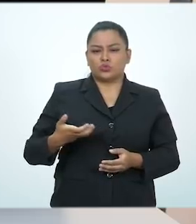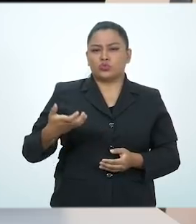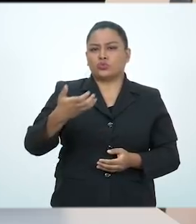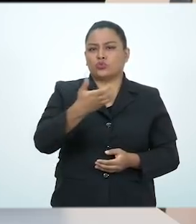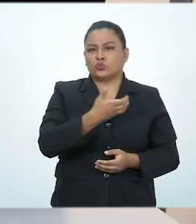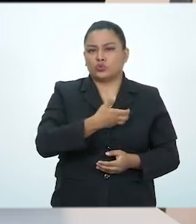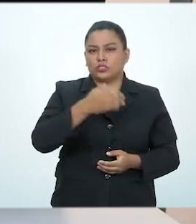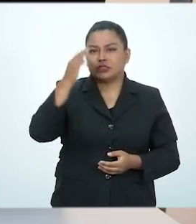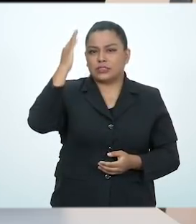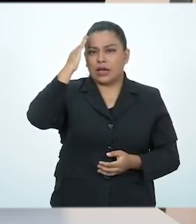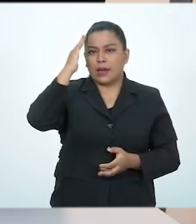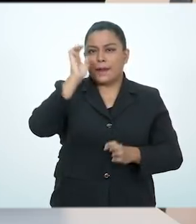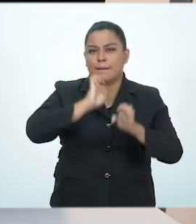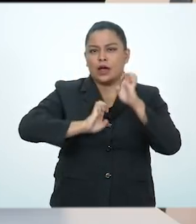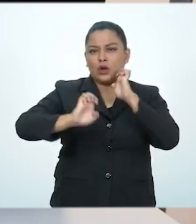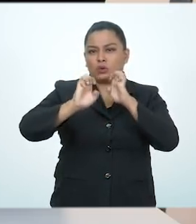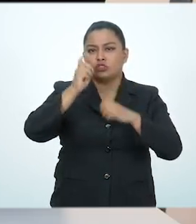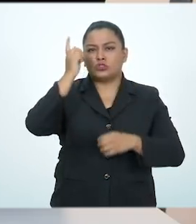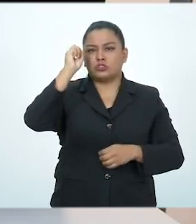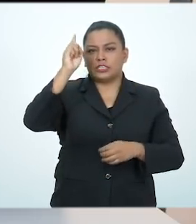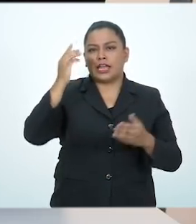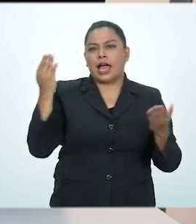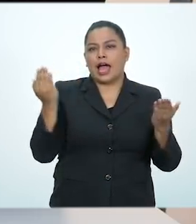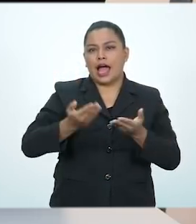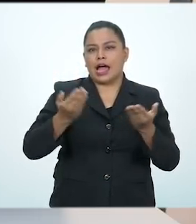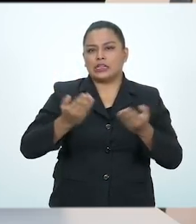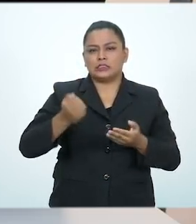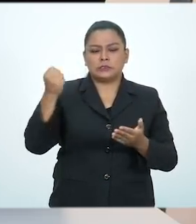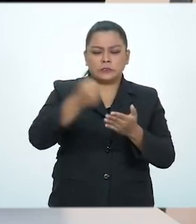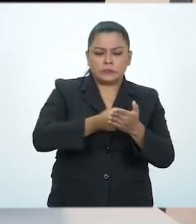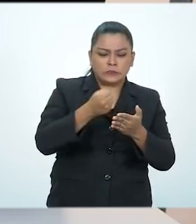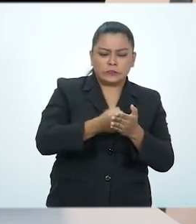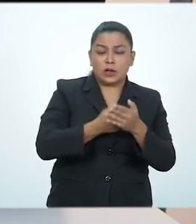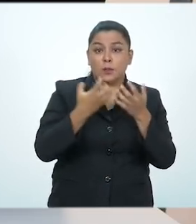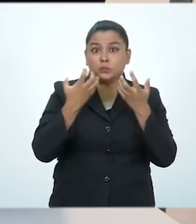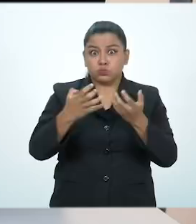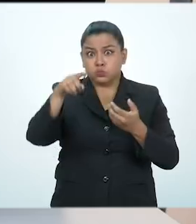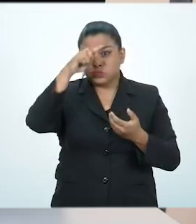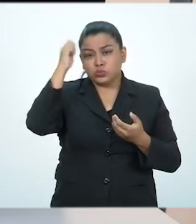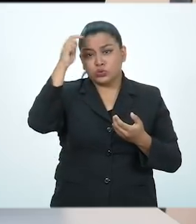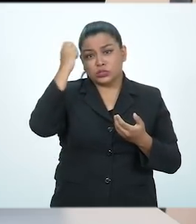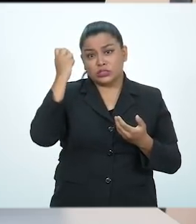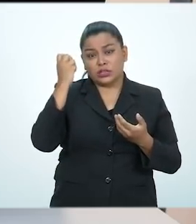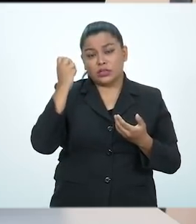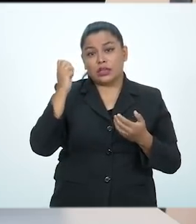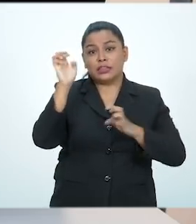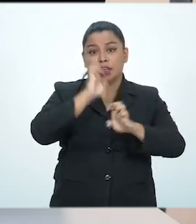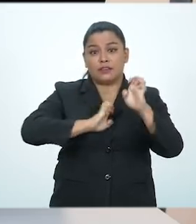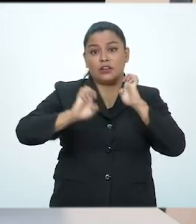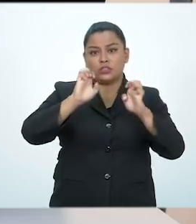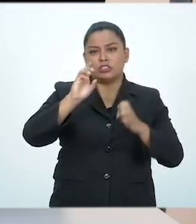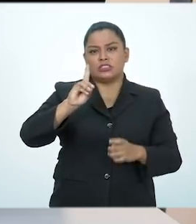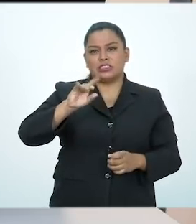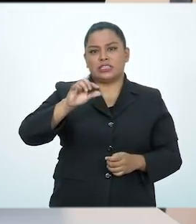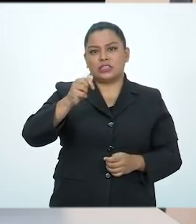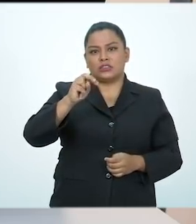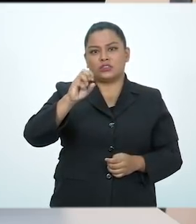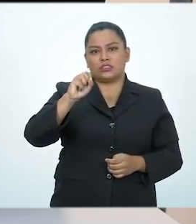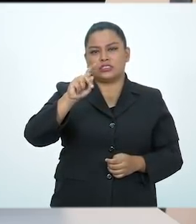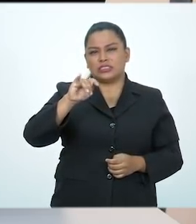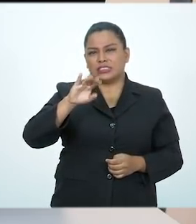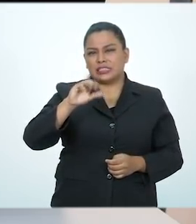Sabemos que en cuanto a evaluación, el docente realiza una ardua labor, desde la evaluación diagnóstica, la